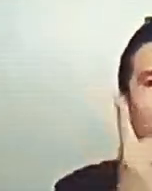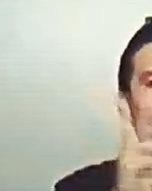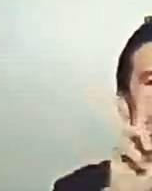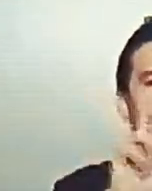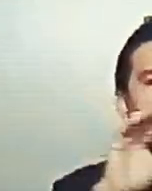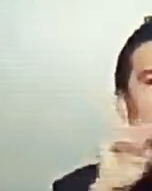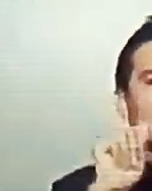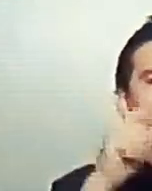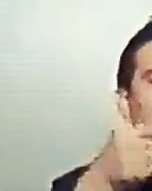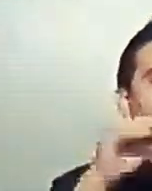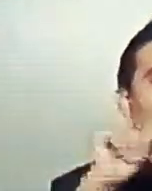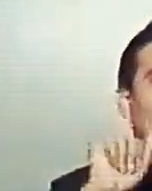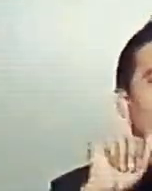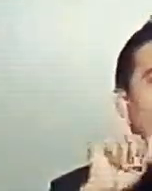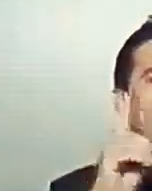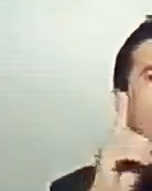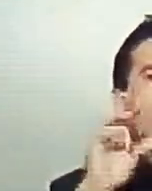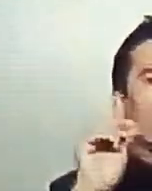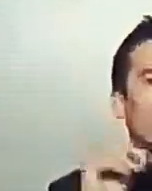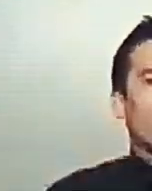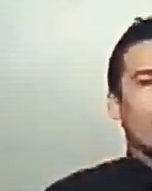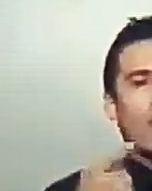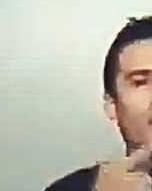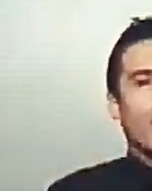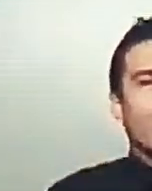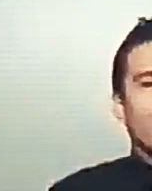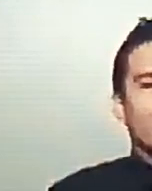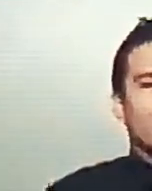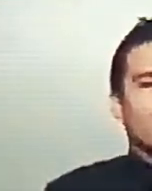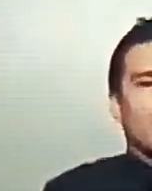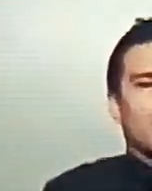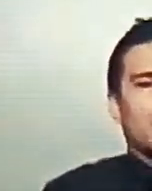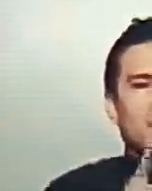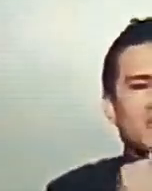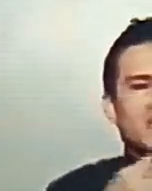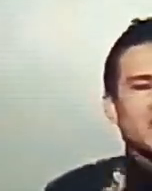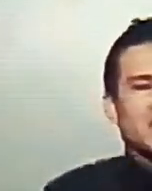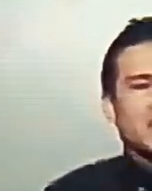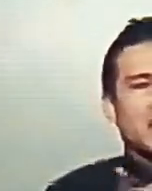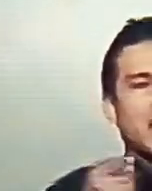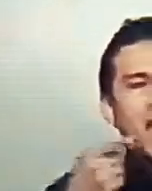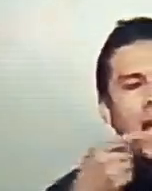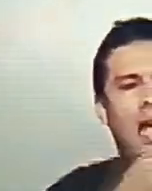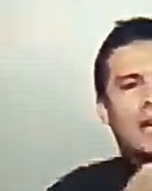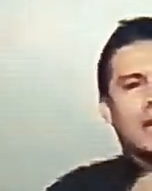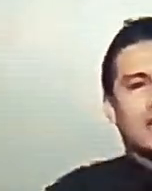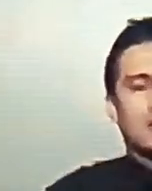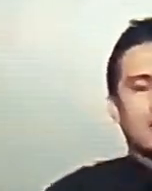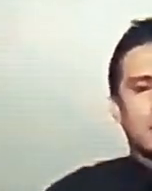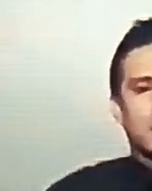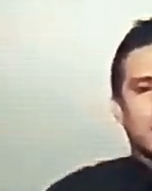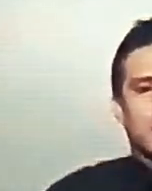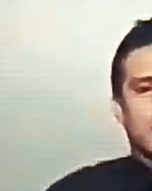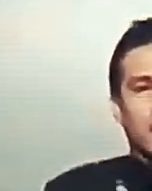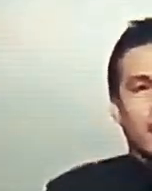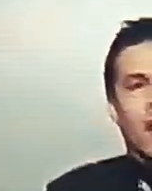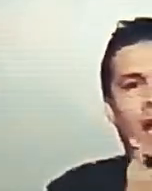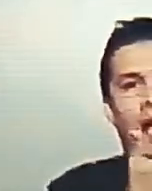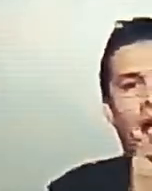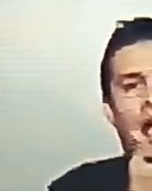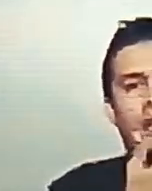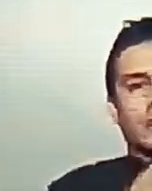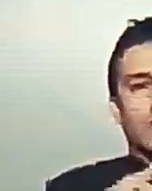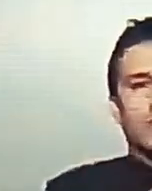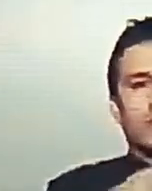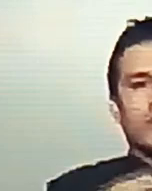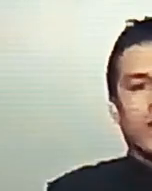que el dragado va porque va y la que se va es ella. Cabe indicar que el dragado es una obra de altísimo riesgo ambiental, que tenía que haberse